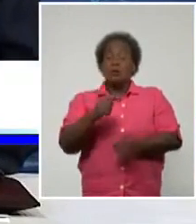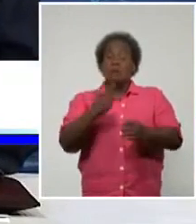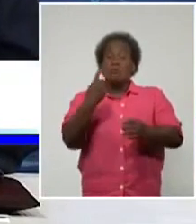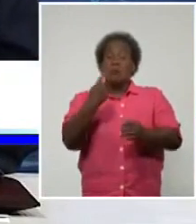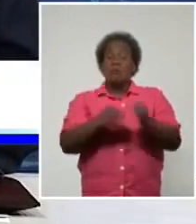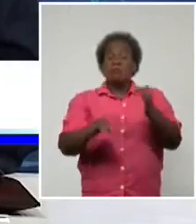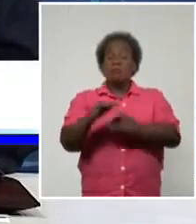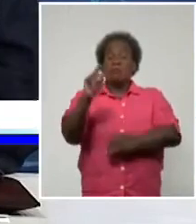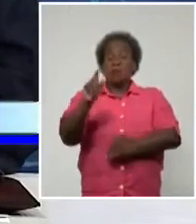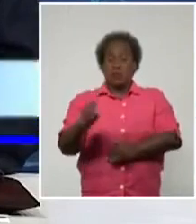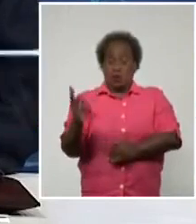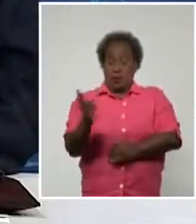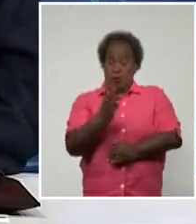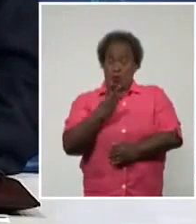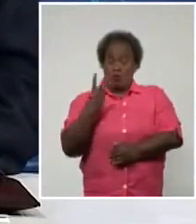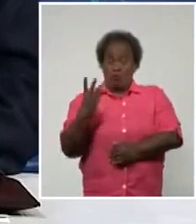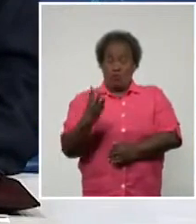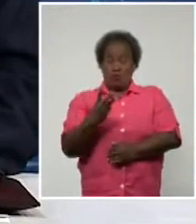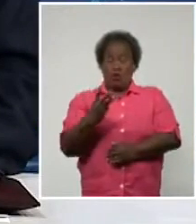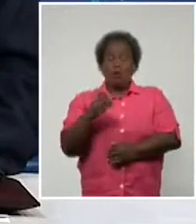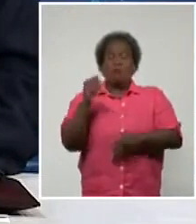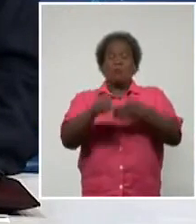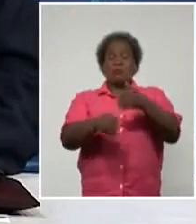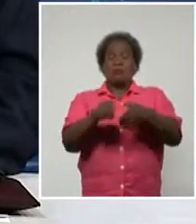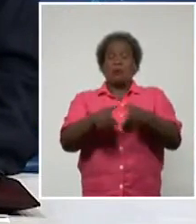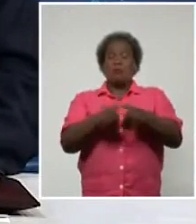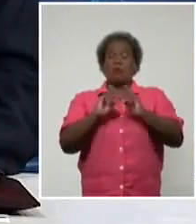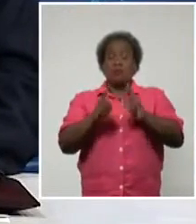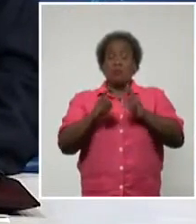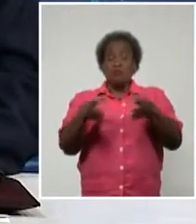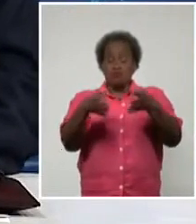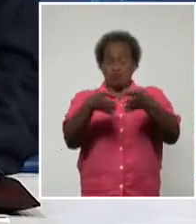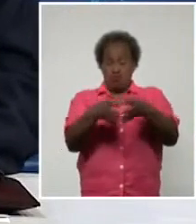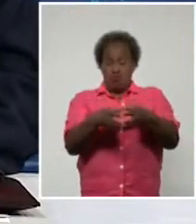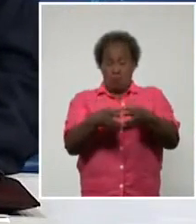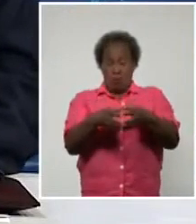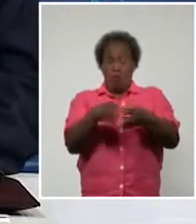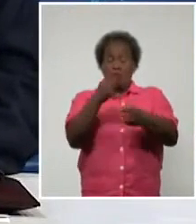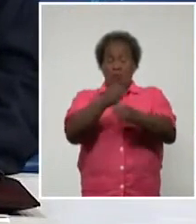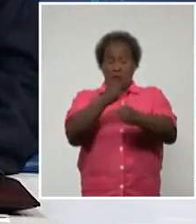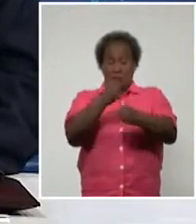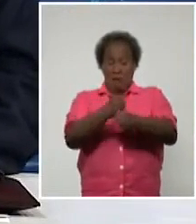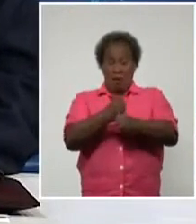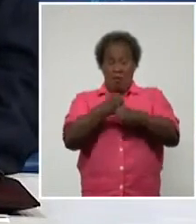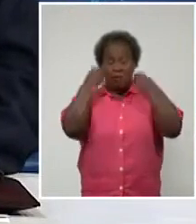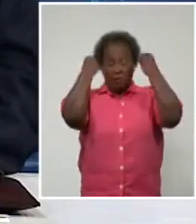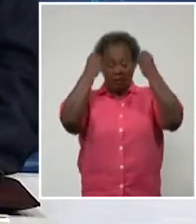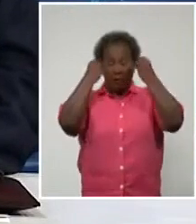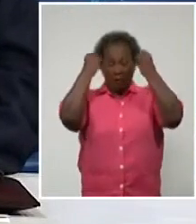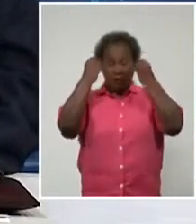Cruz, encabezaron la reunión del Grupo Temporal de Trabajo que examinó la situación epidemiológica del país y el cumplimiento